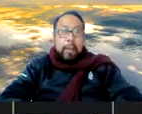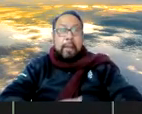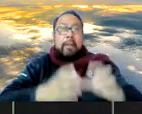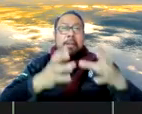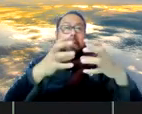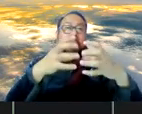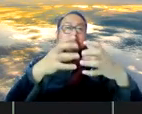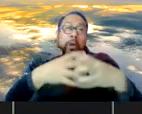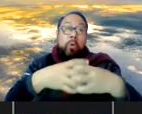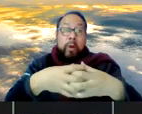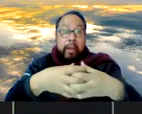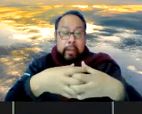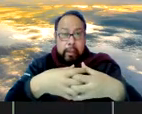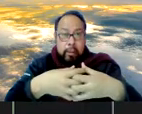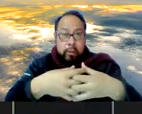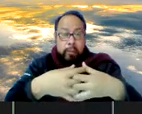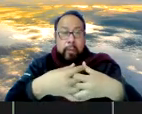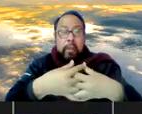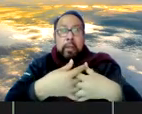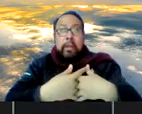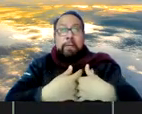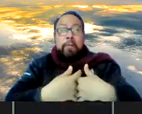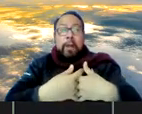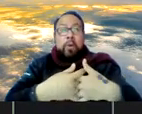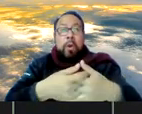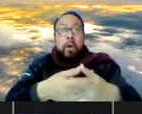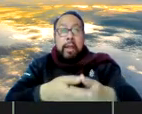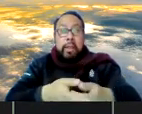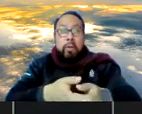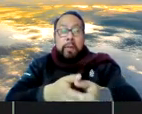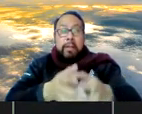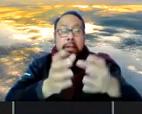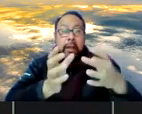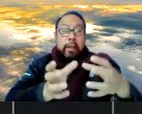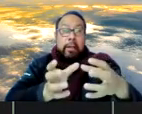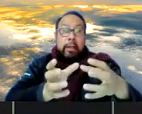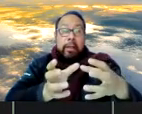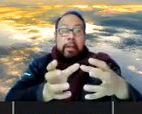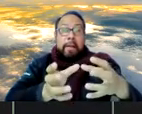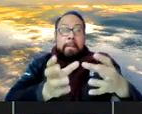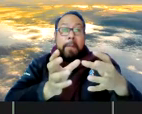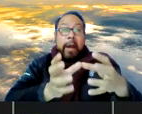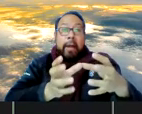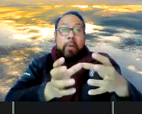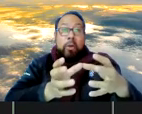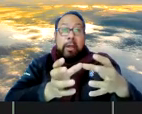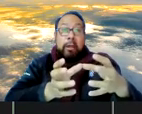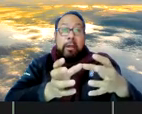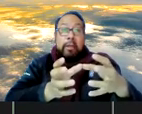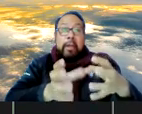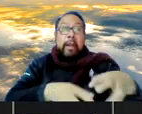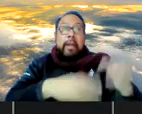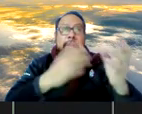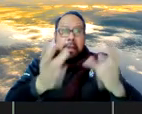laboral, deciden formar una organización y forman un colegio precisamente para